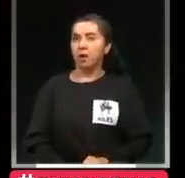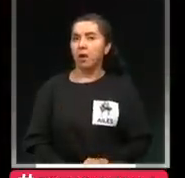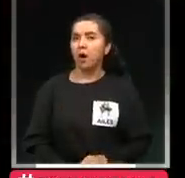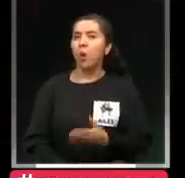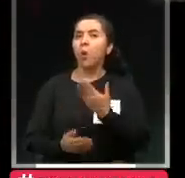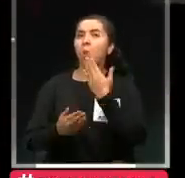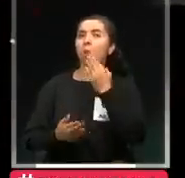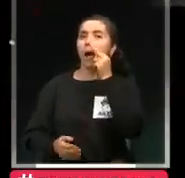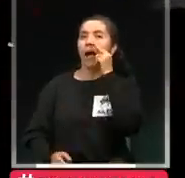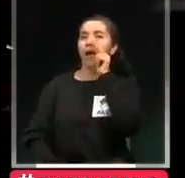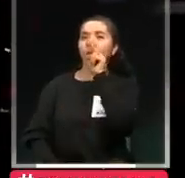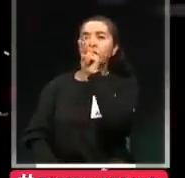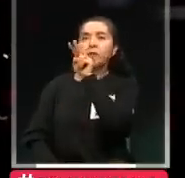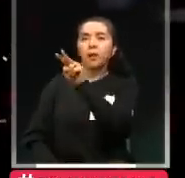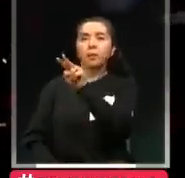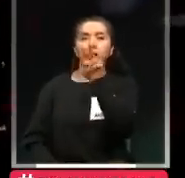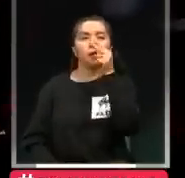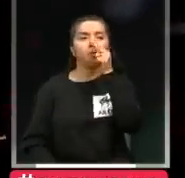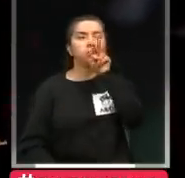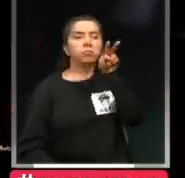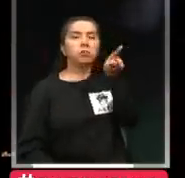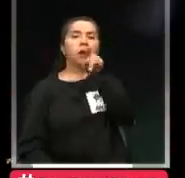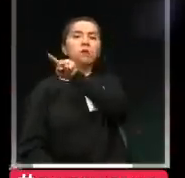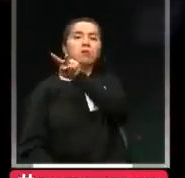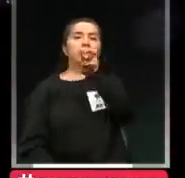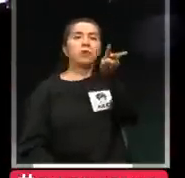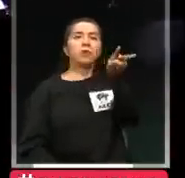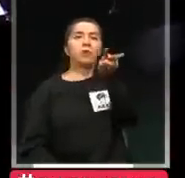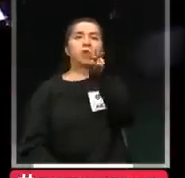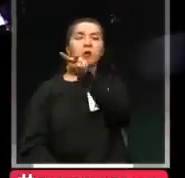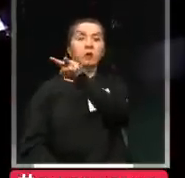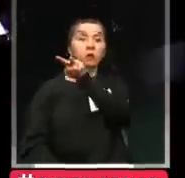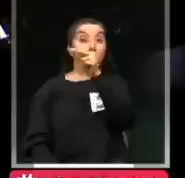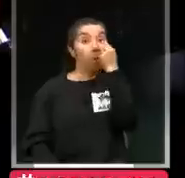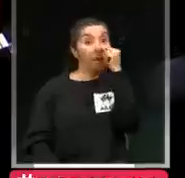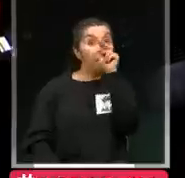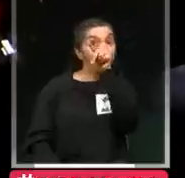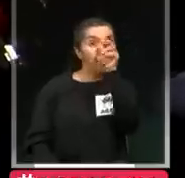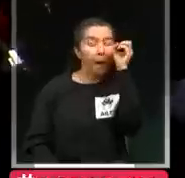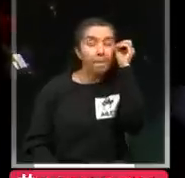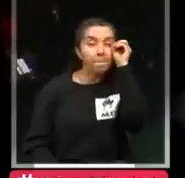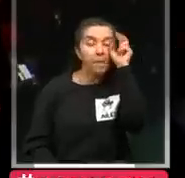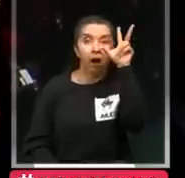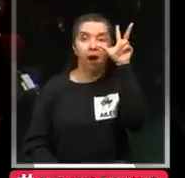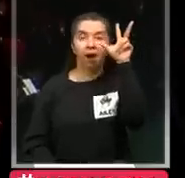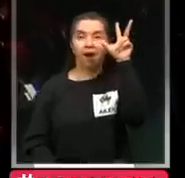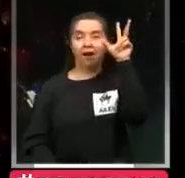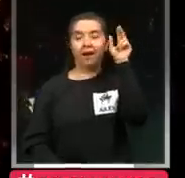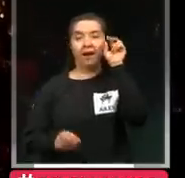cuando la miro y te miro del brillo de tu mirada